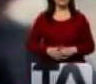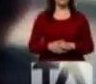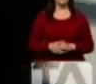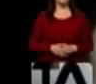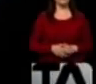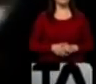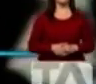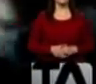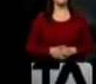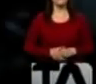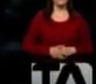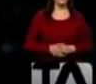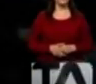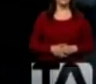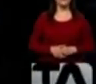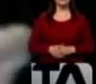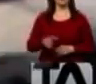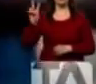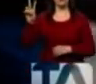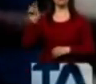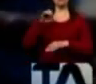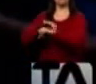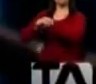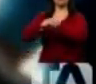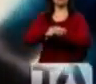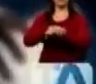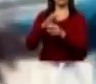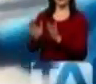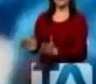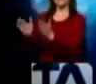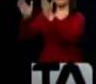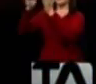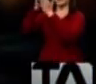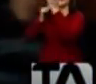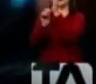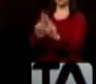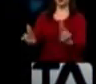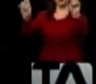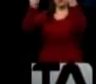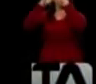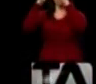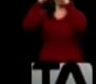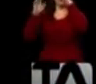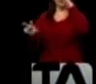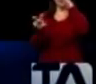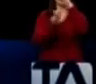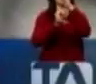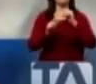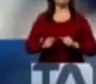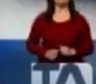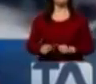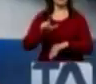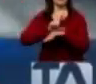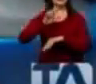Es el momento de la detención de Carlos Pareja Cordero y Carlos Pareja Dazum cuando salían del edificio de la Agencia de la ONU para los Refugiados en Lima.